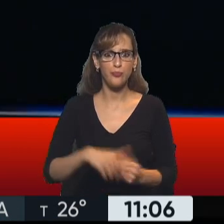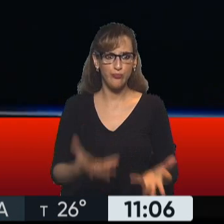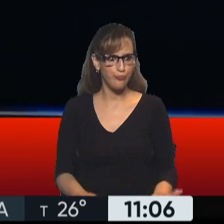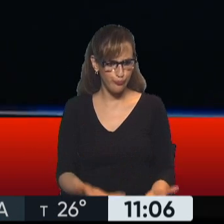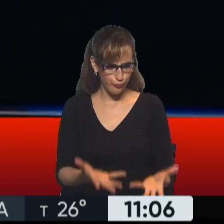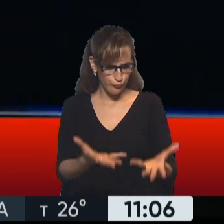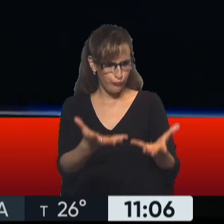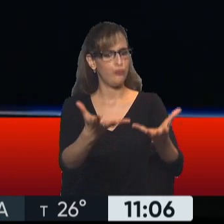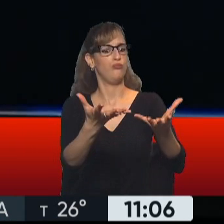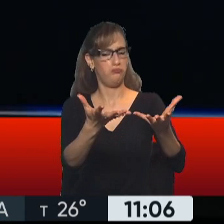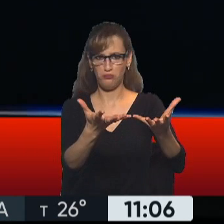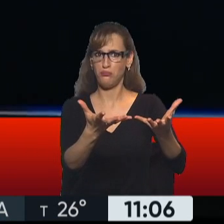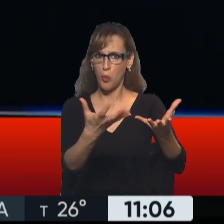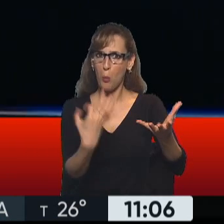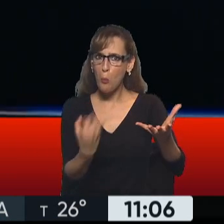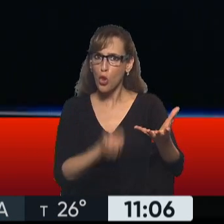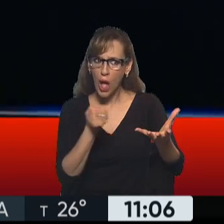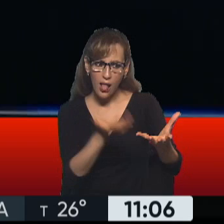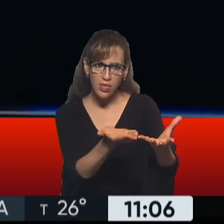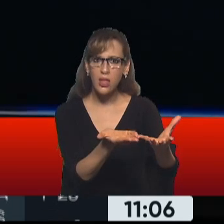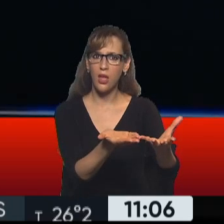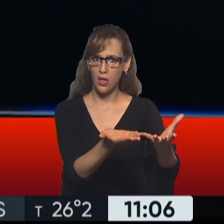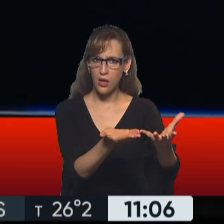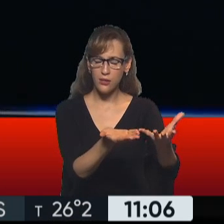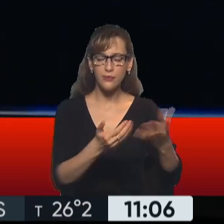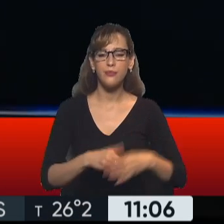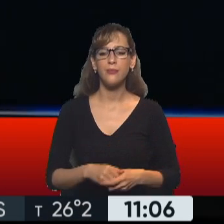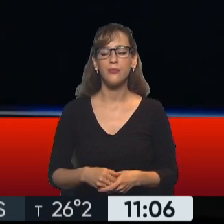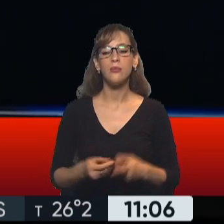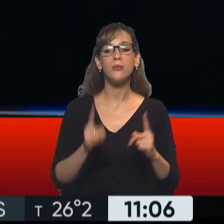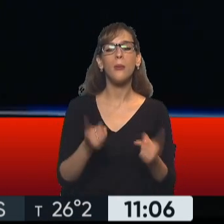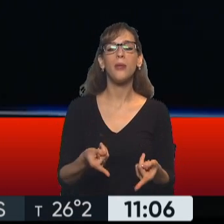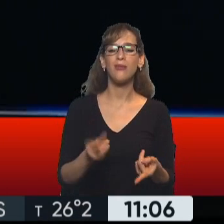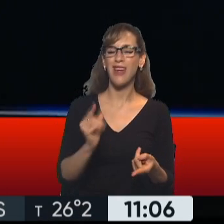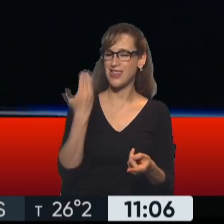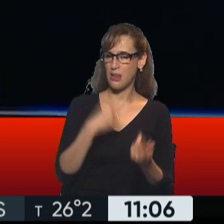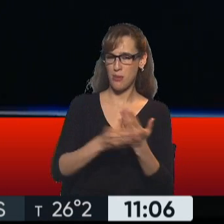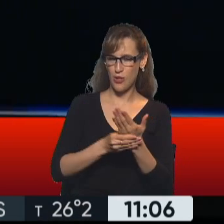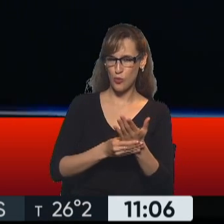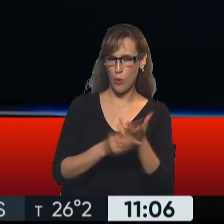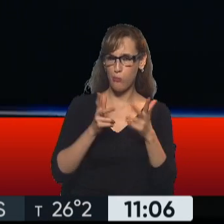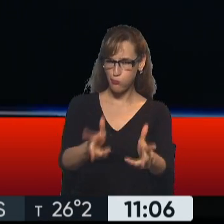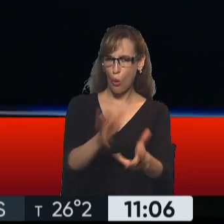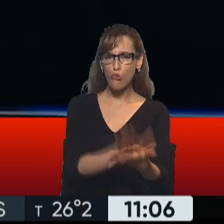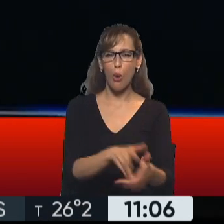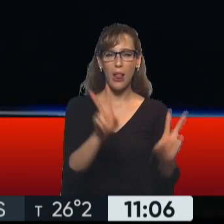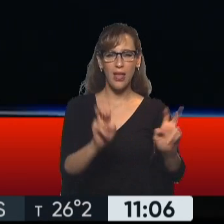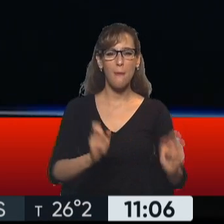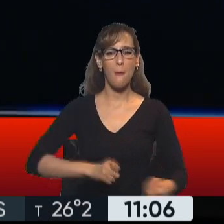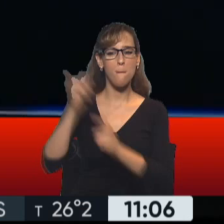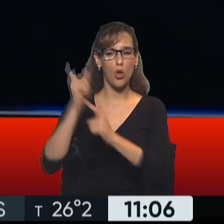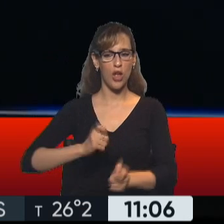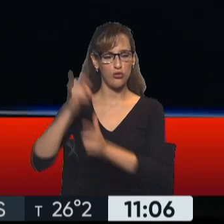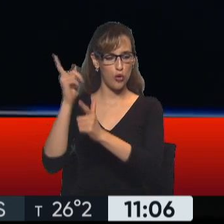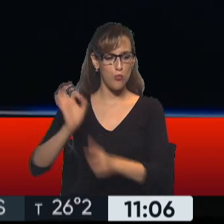importante. Esto también un dato clave que muy bien lo decía el ministro respecto a las exportaciones. Desde hacía